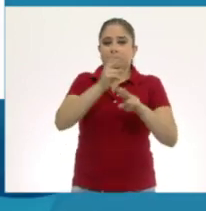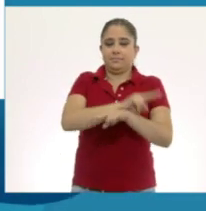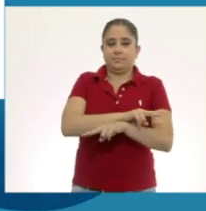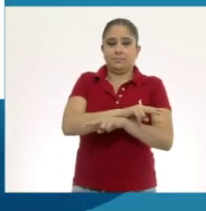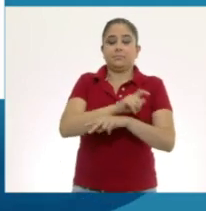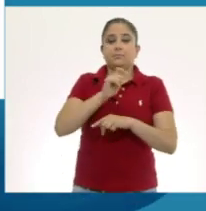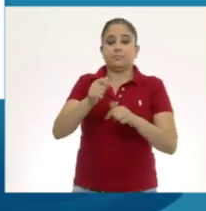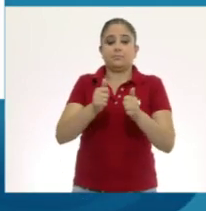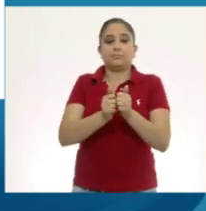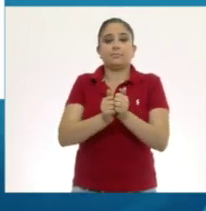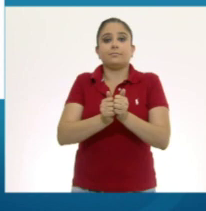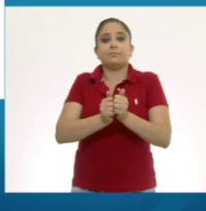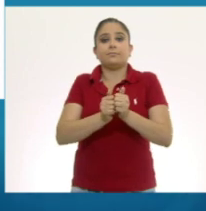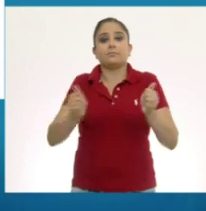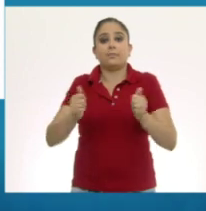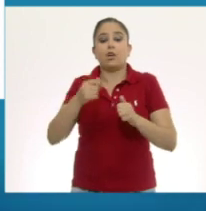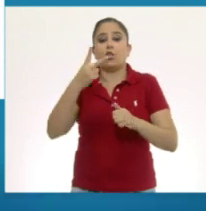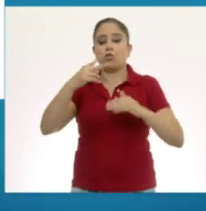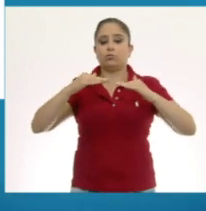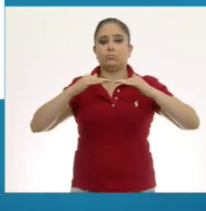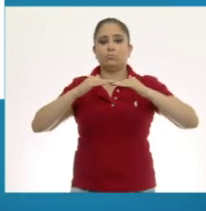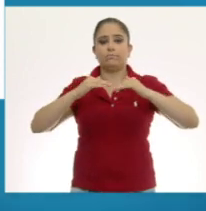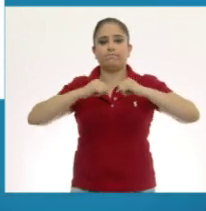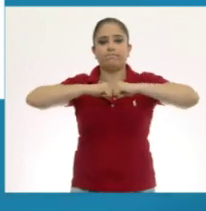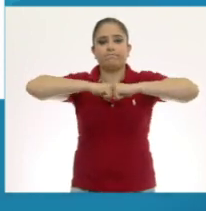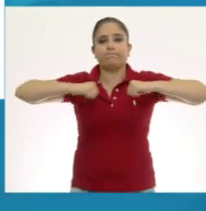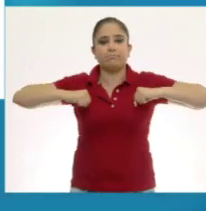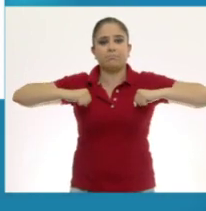la separación de dos placas tectónicas.